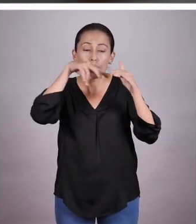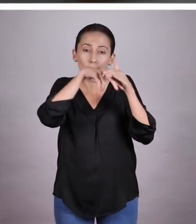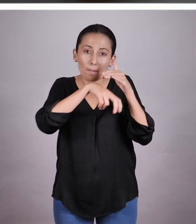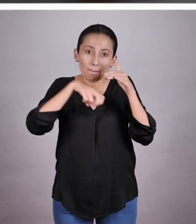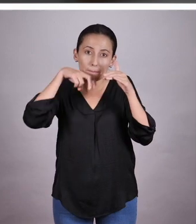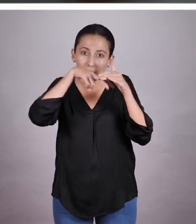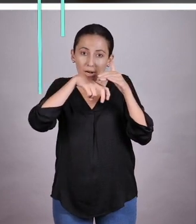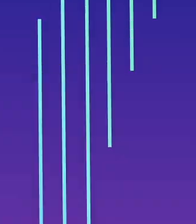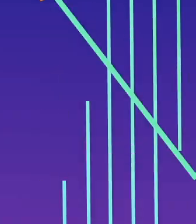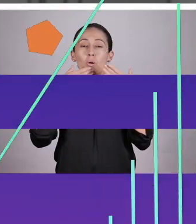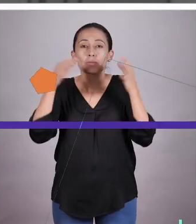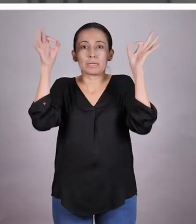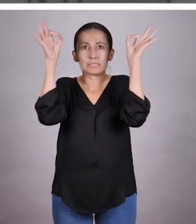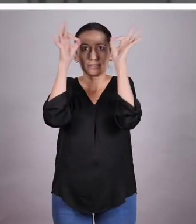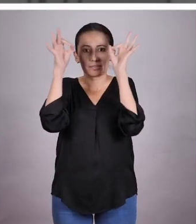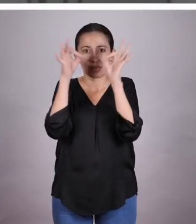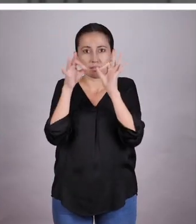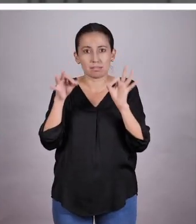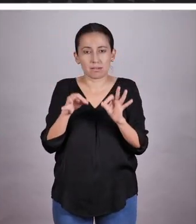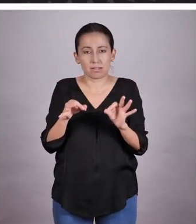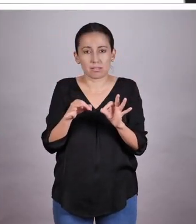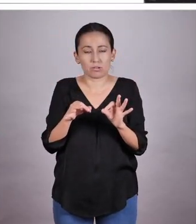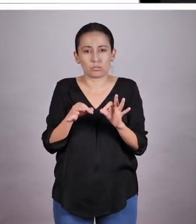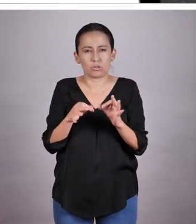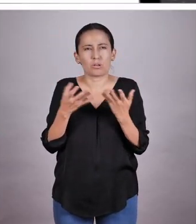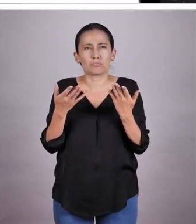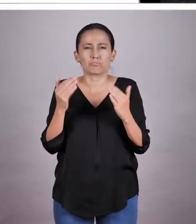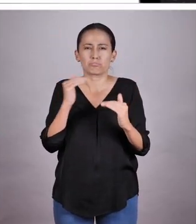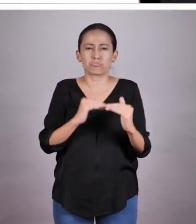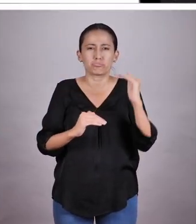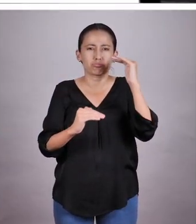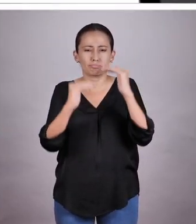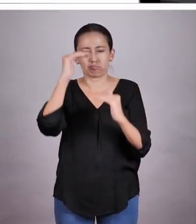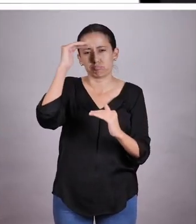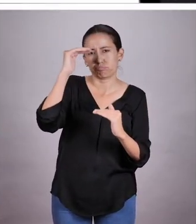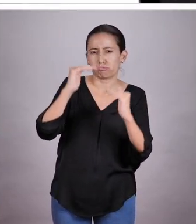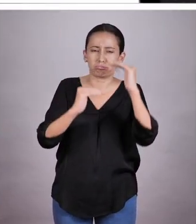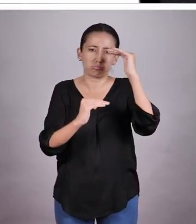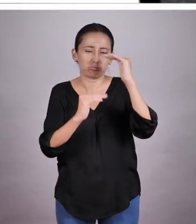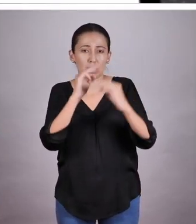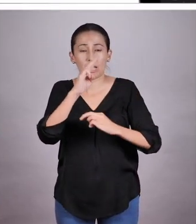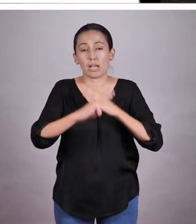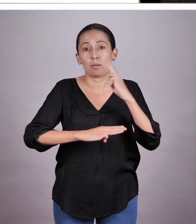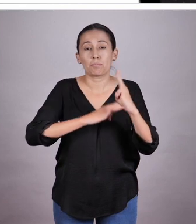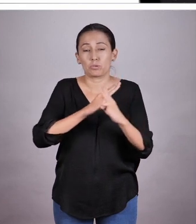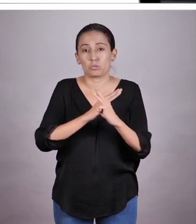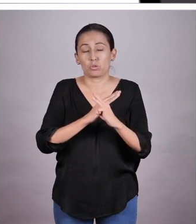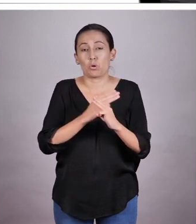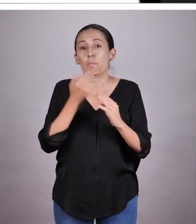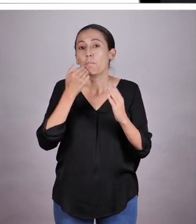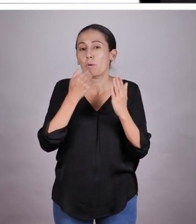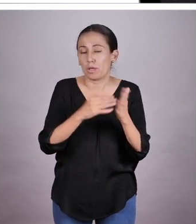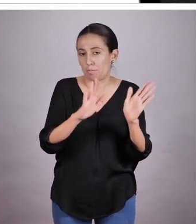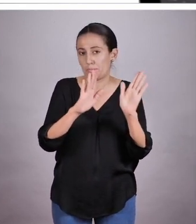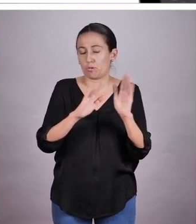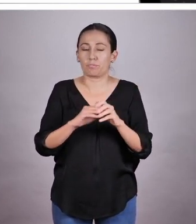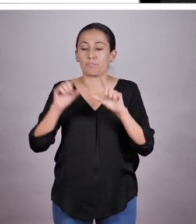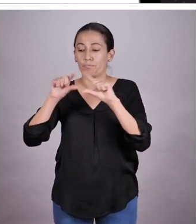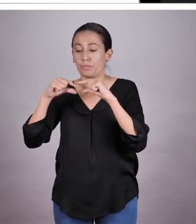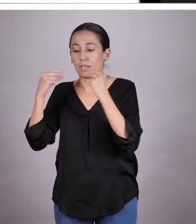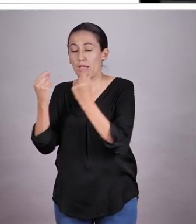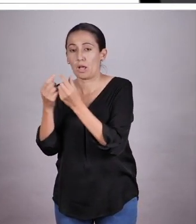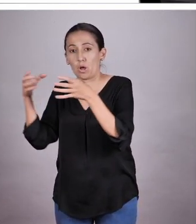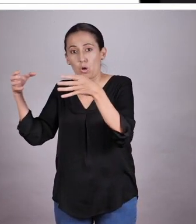los energéticos. En el mundo hay una desigual distribución de los recursos y los bienes. Así, mientras en la mayor parte